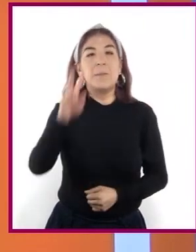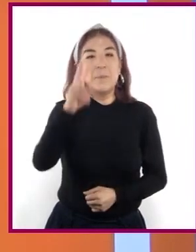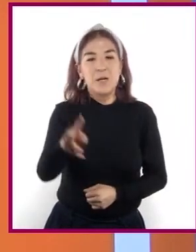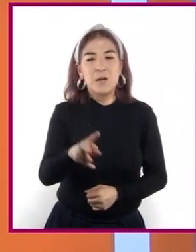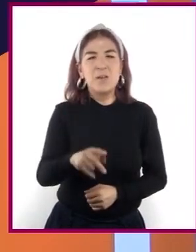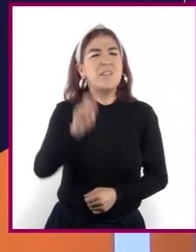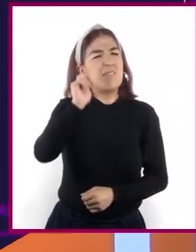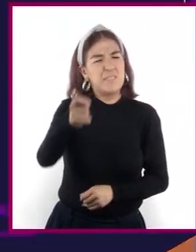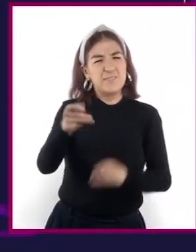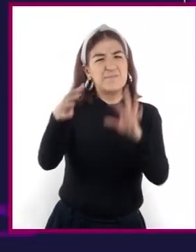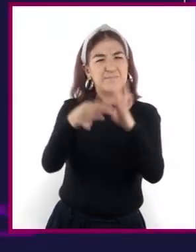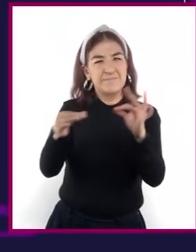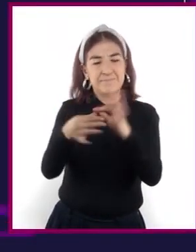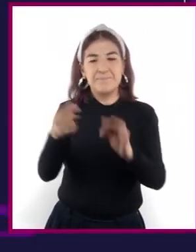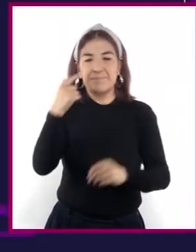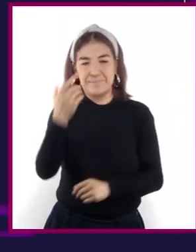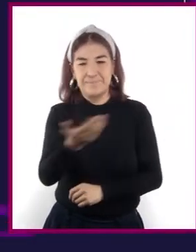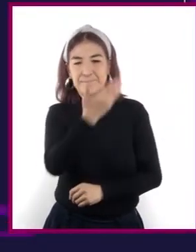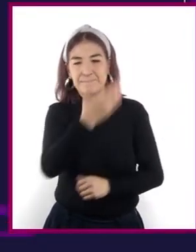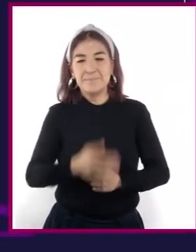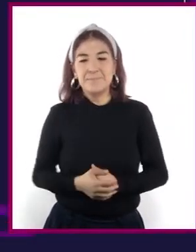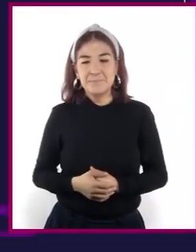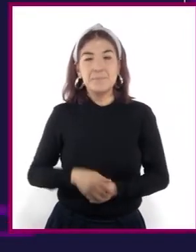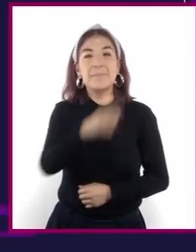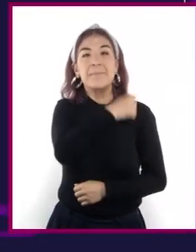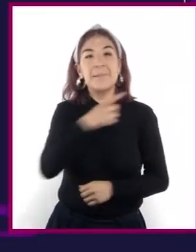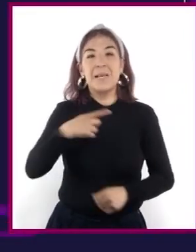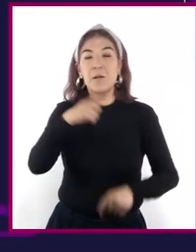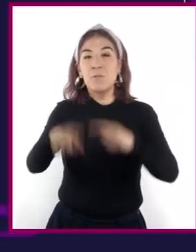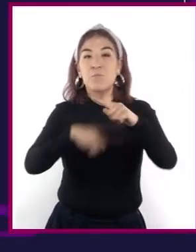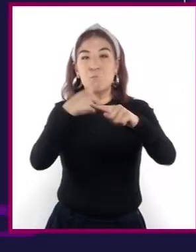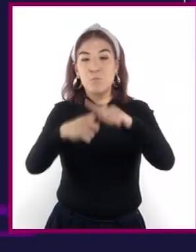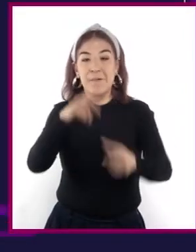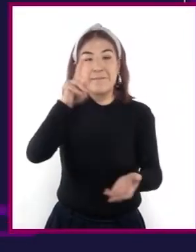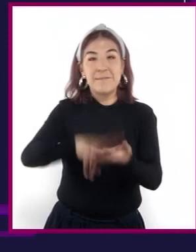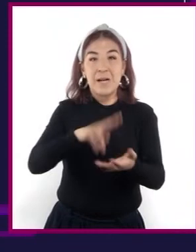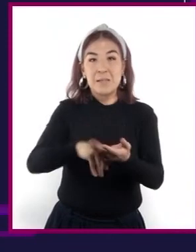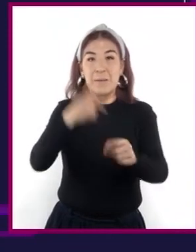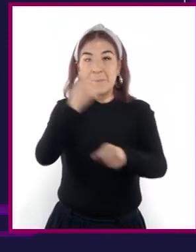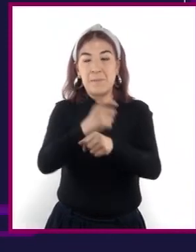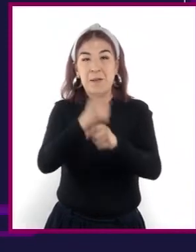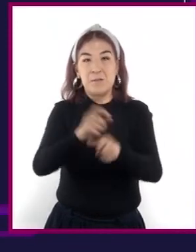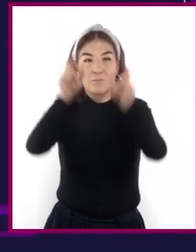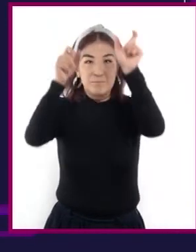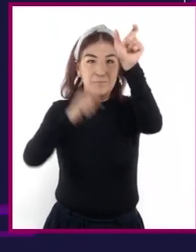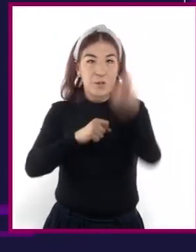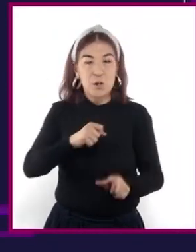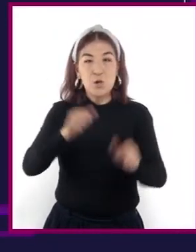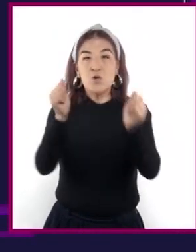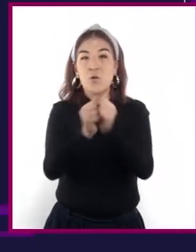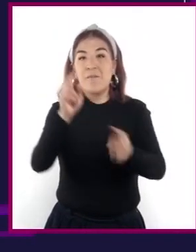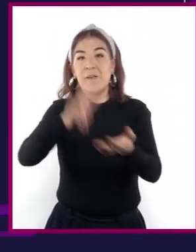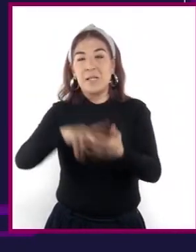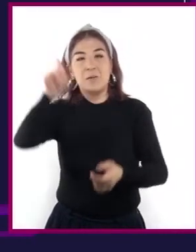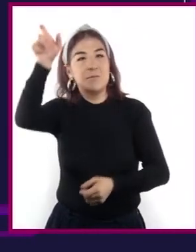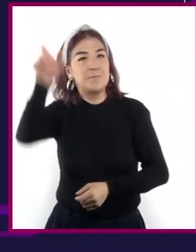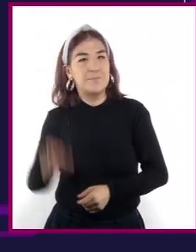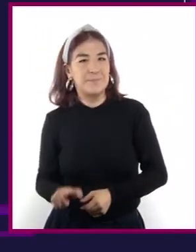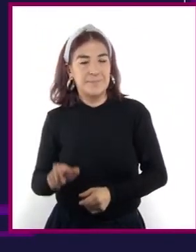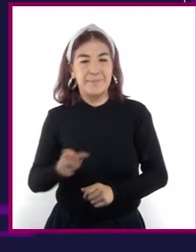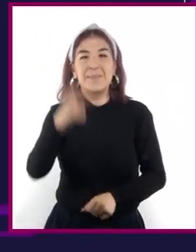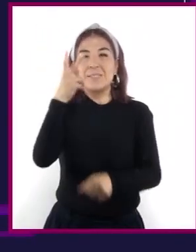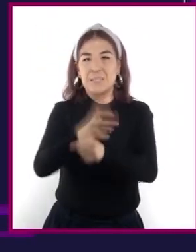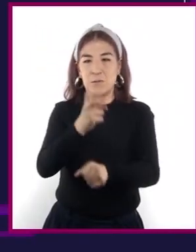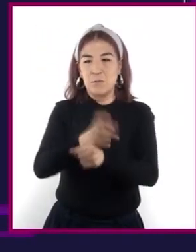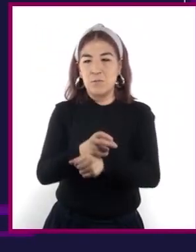a qué nos referimos. Multipliquemos los valores de la primera columna con su correspondiente valor de la segunda columna.